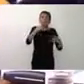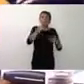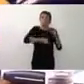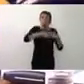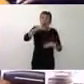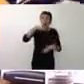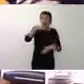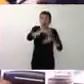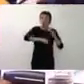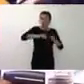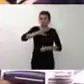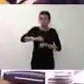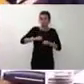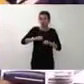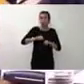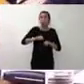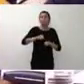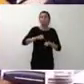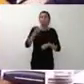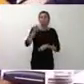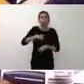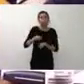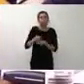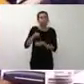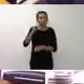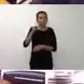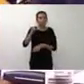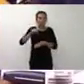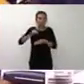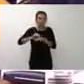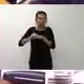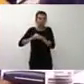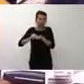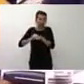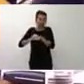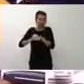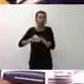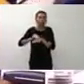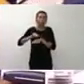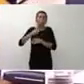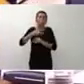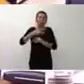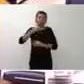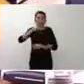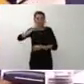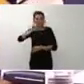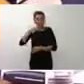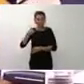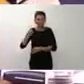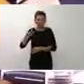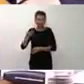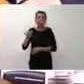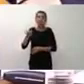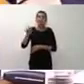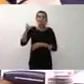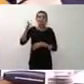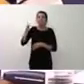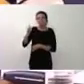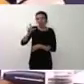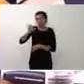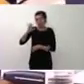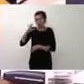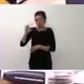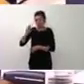licores de la marca María Brisa y licor 43, por si llegaba alguna visita por esa fecha, y el resto del dinero